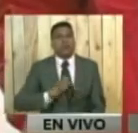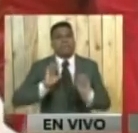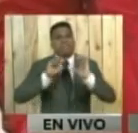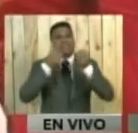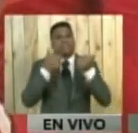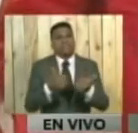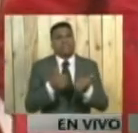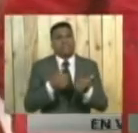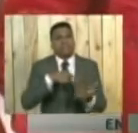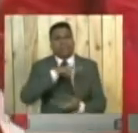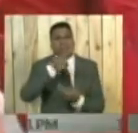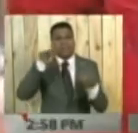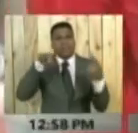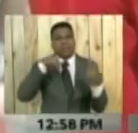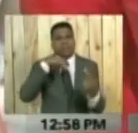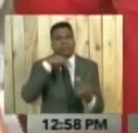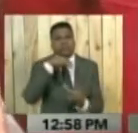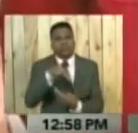que la revolución